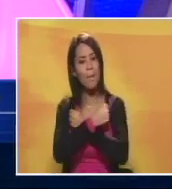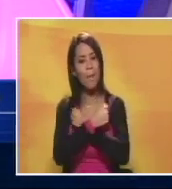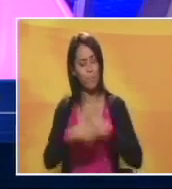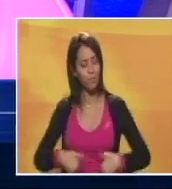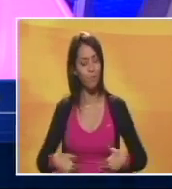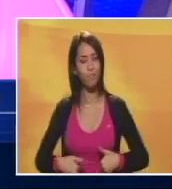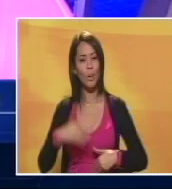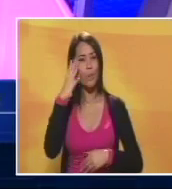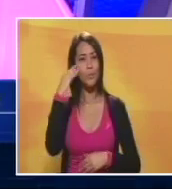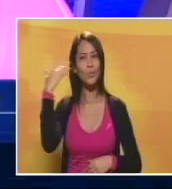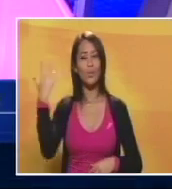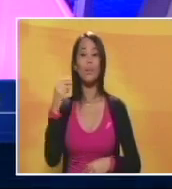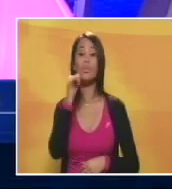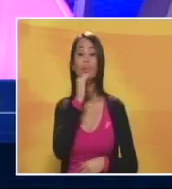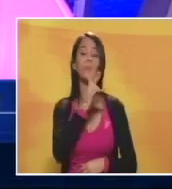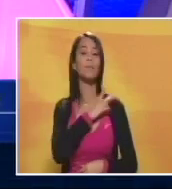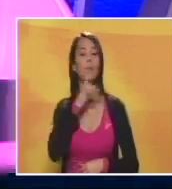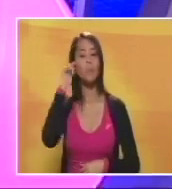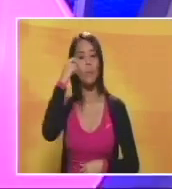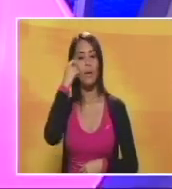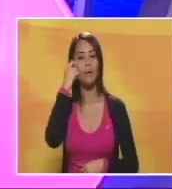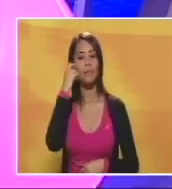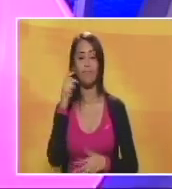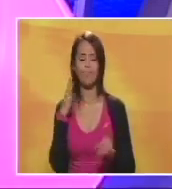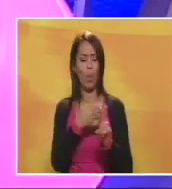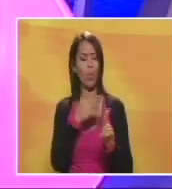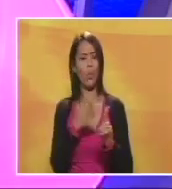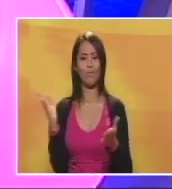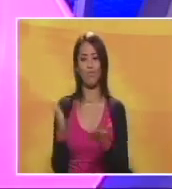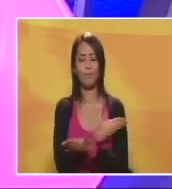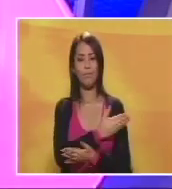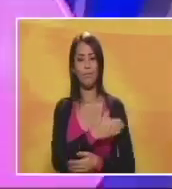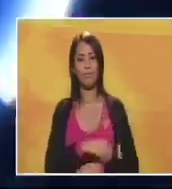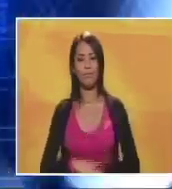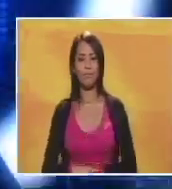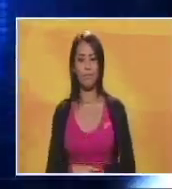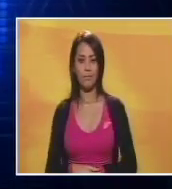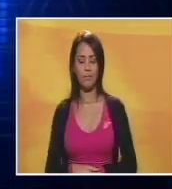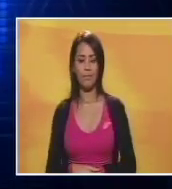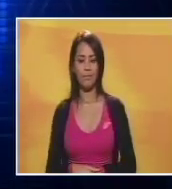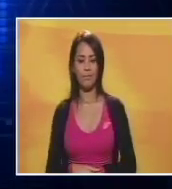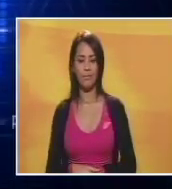por sus sueños. Noticiero Venevisión te recuerda, al acoso, sácalo del juego.